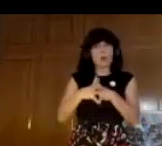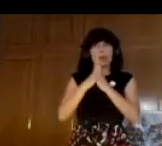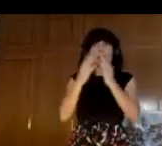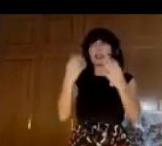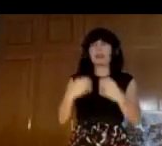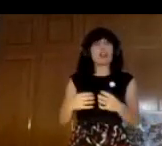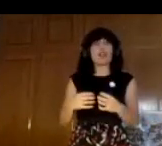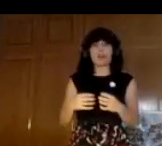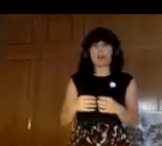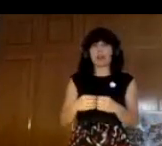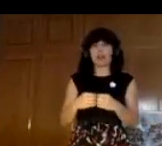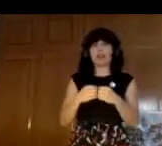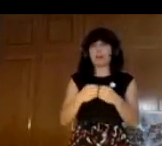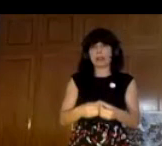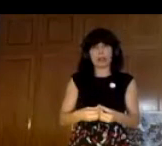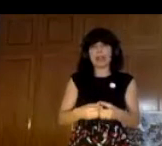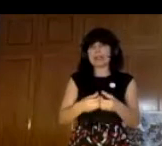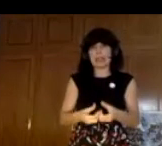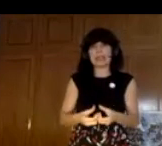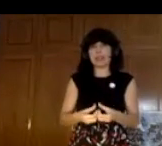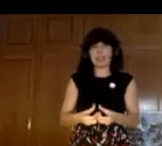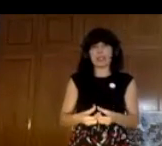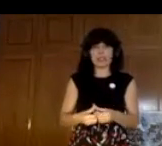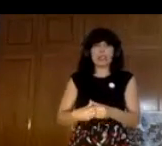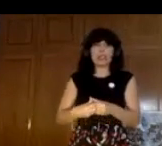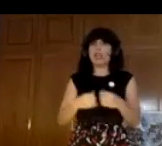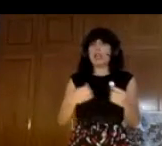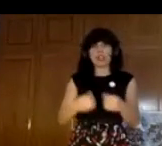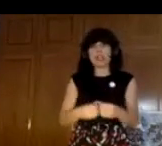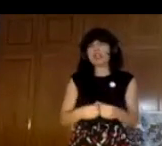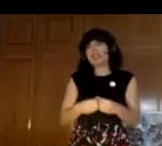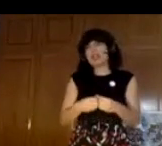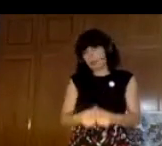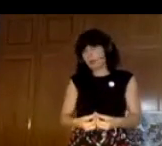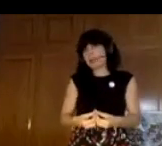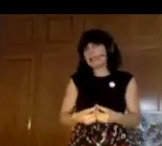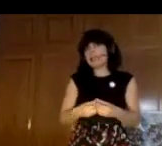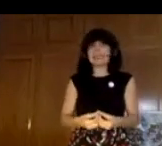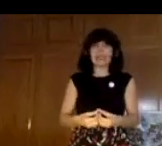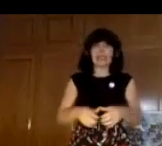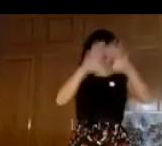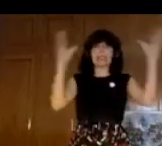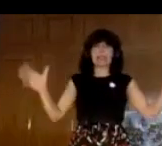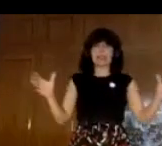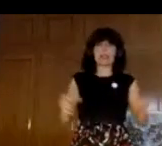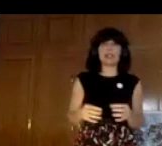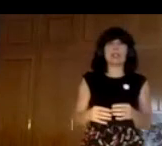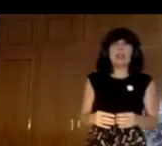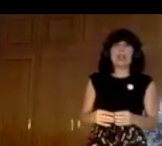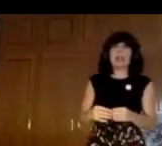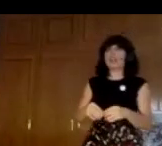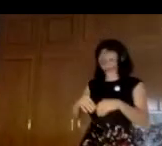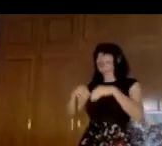Un receptor de información convencional que está entre los indecisos, los datos como marketing, sí, grandes datos, es